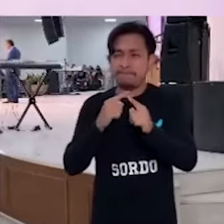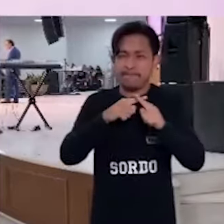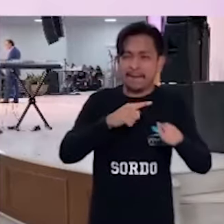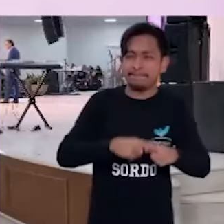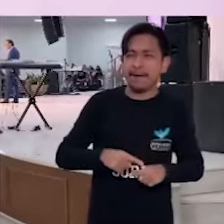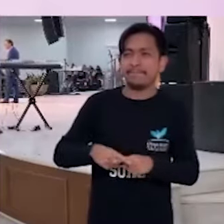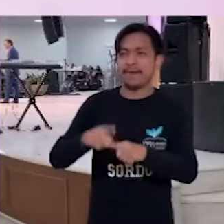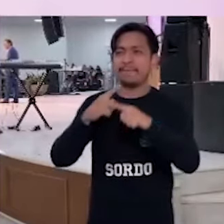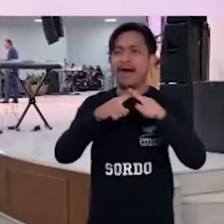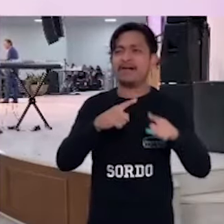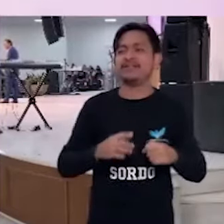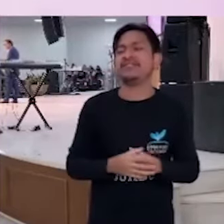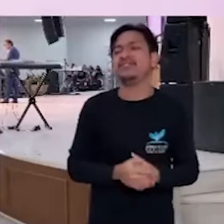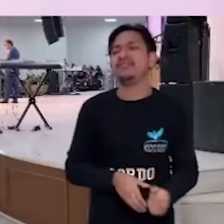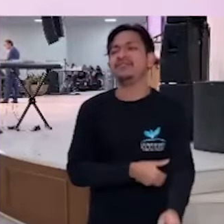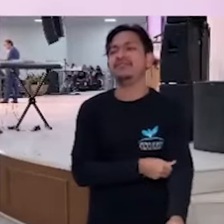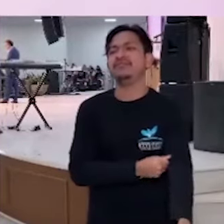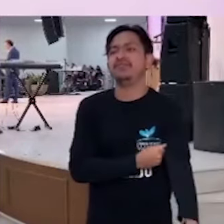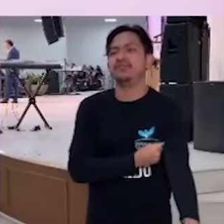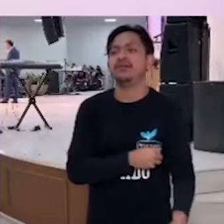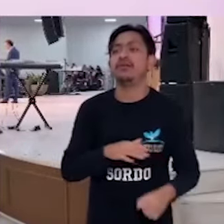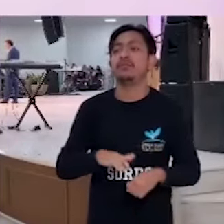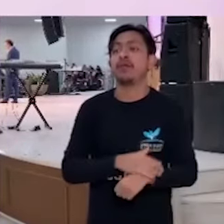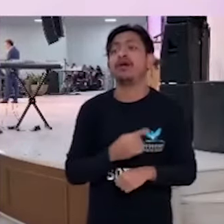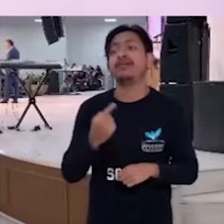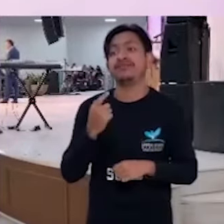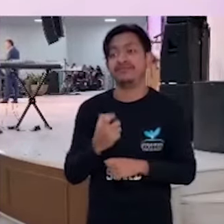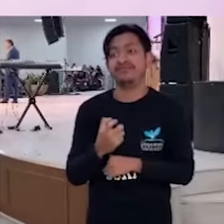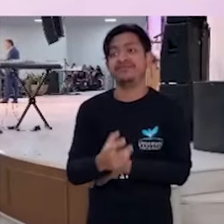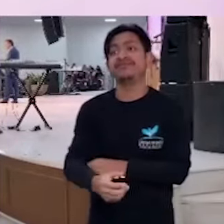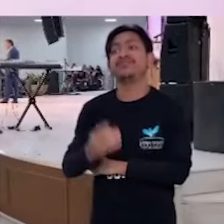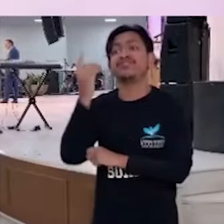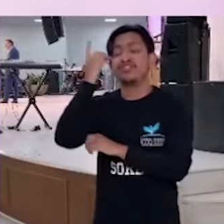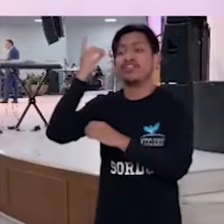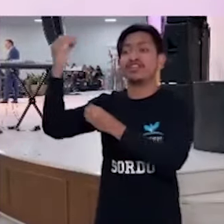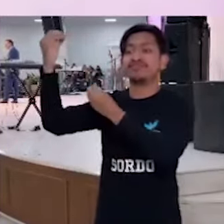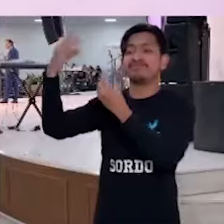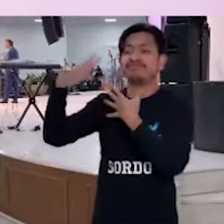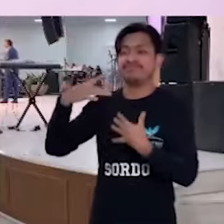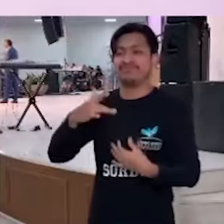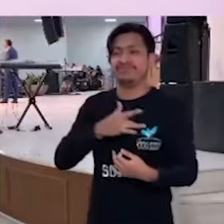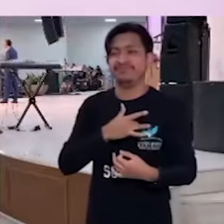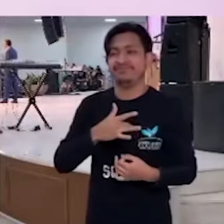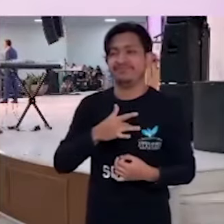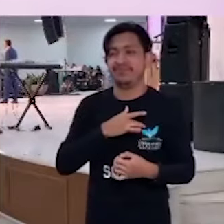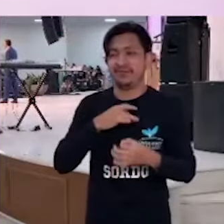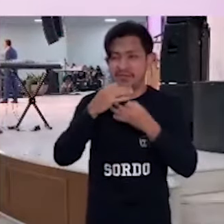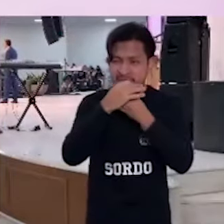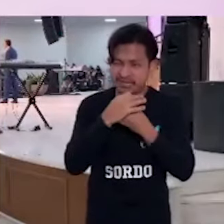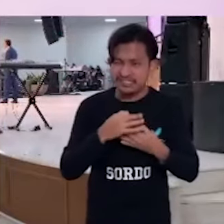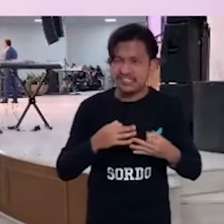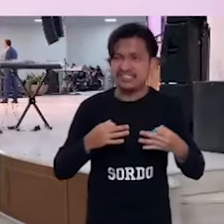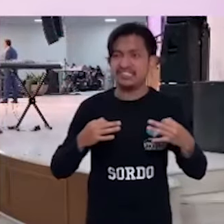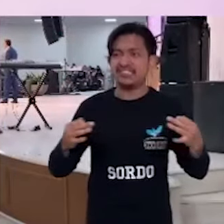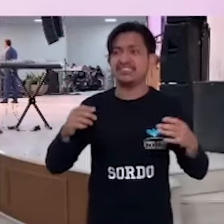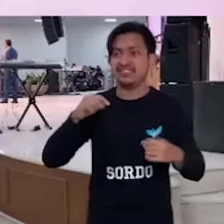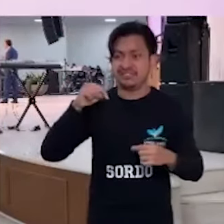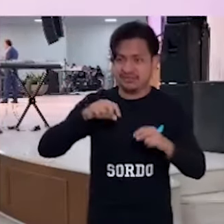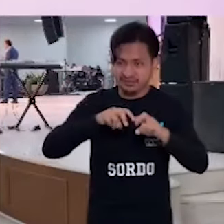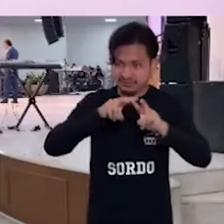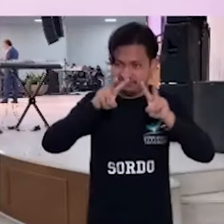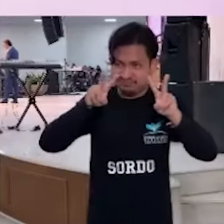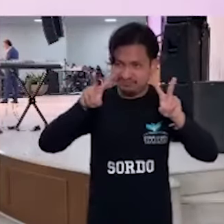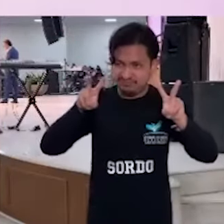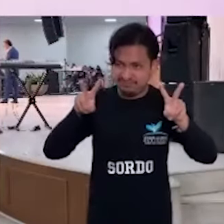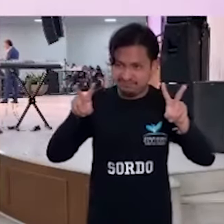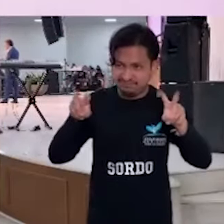Por eso el Señor puso en mi corazón hablar sobre el adulterio. El tema se llama El Pastor y el Adulterio.